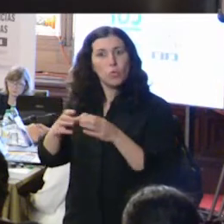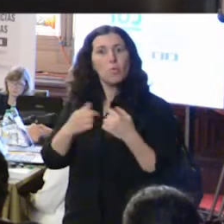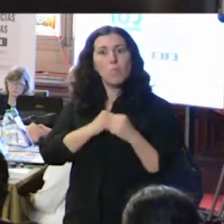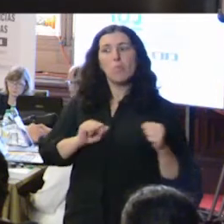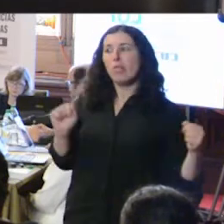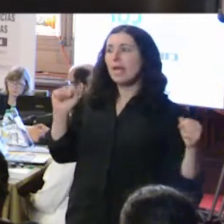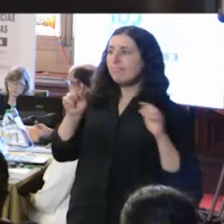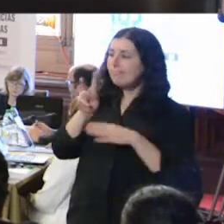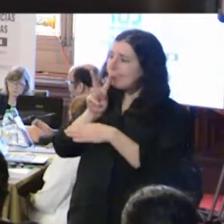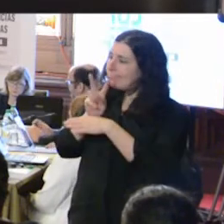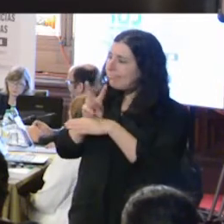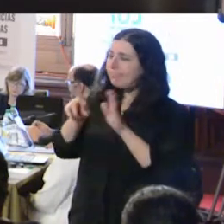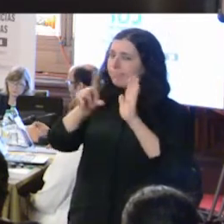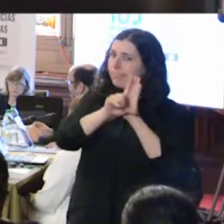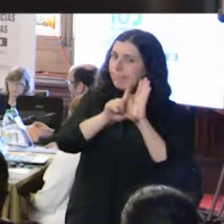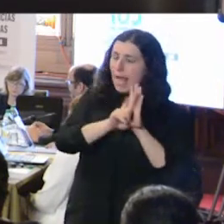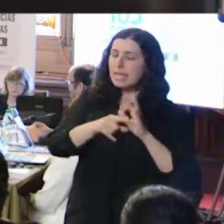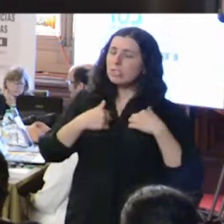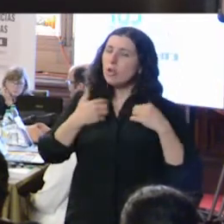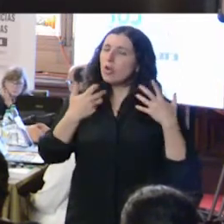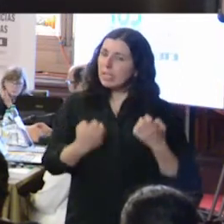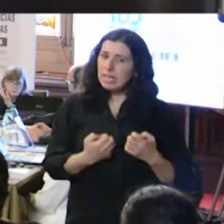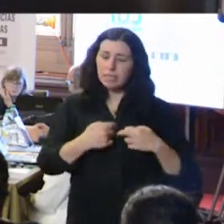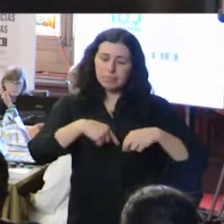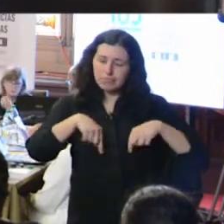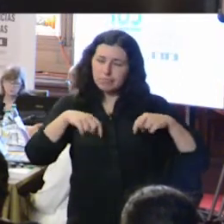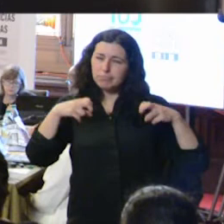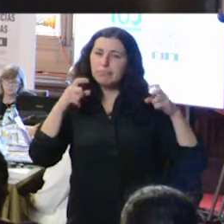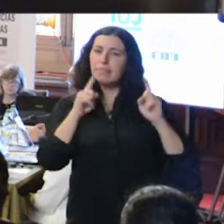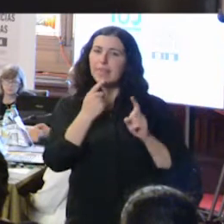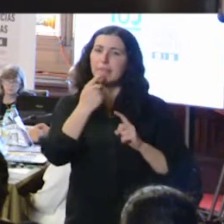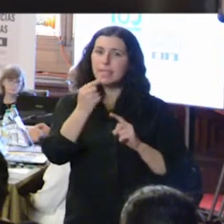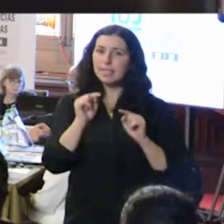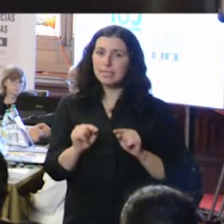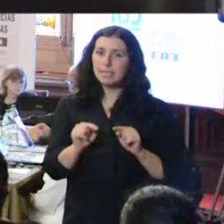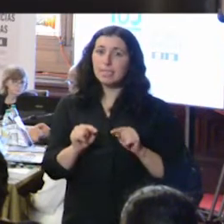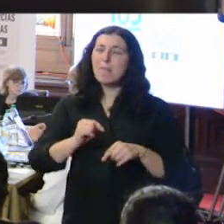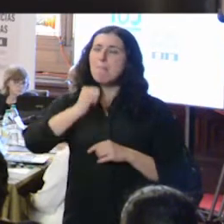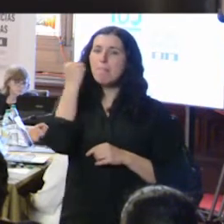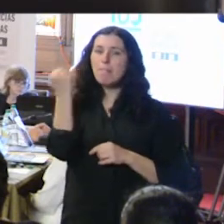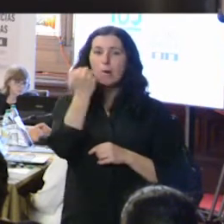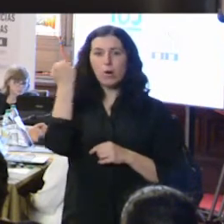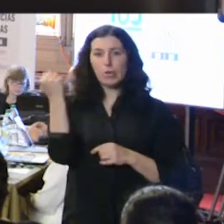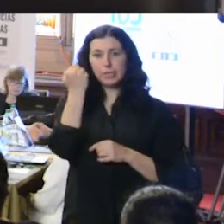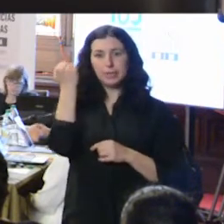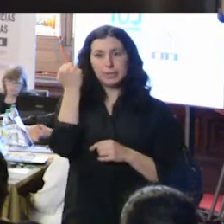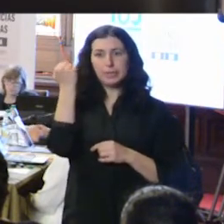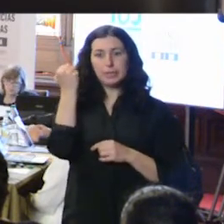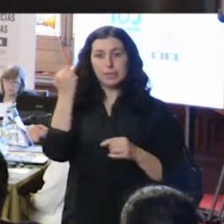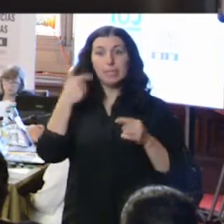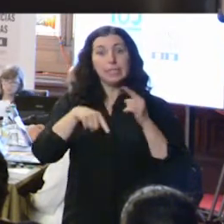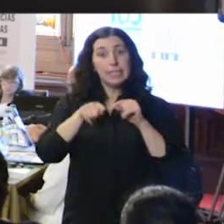quisiera puntualizar que el que la importancia de que en